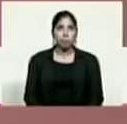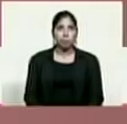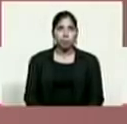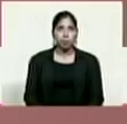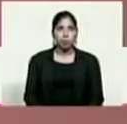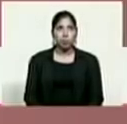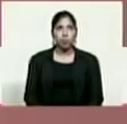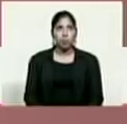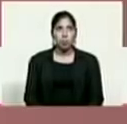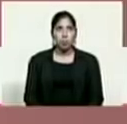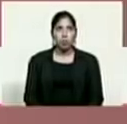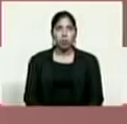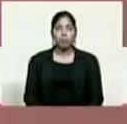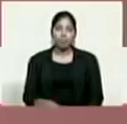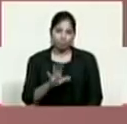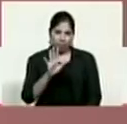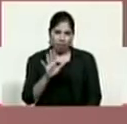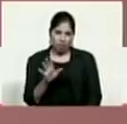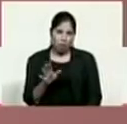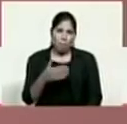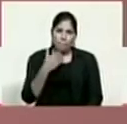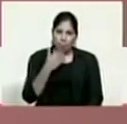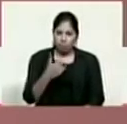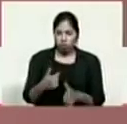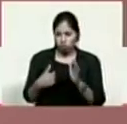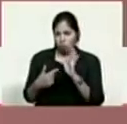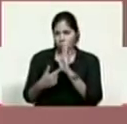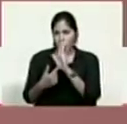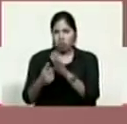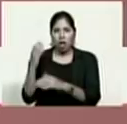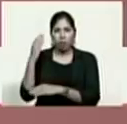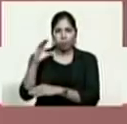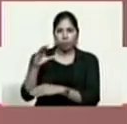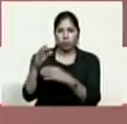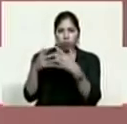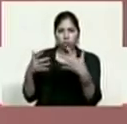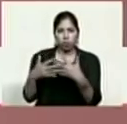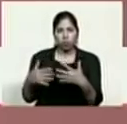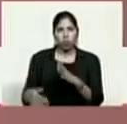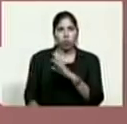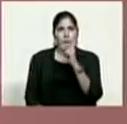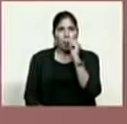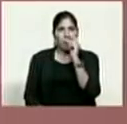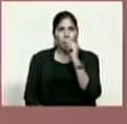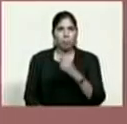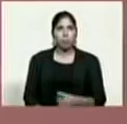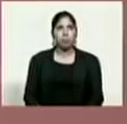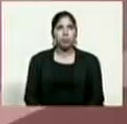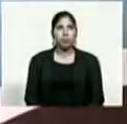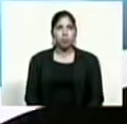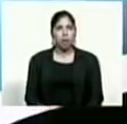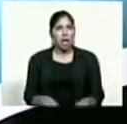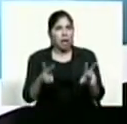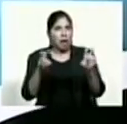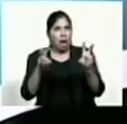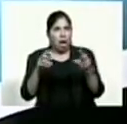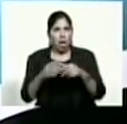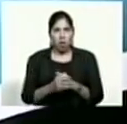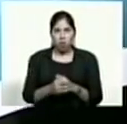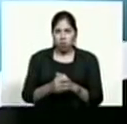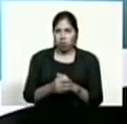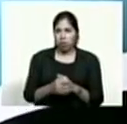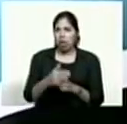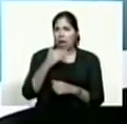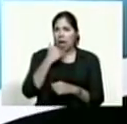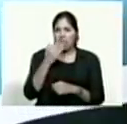Me voy a permitir mostrar un tuit de mi amigo Roberto Maraver. Qué raro. Está terminando el día lunes y ninguno de los medios